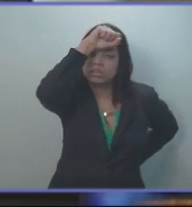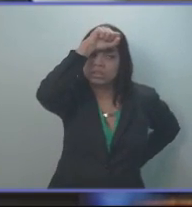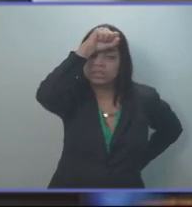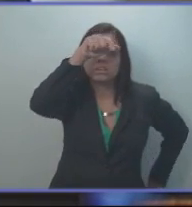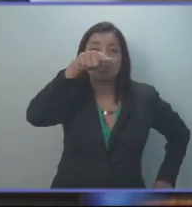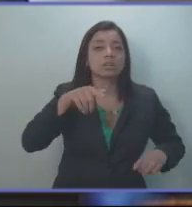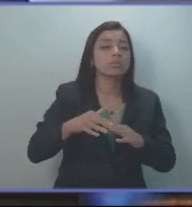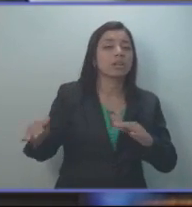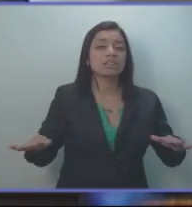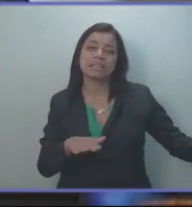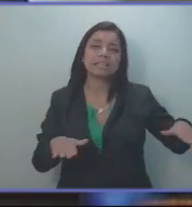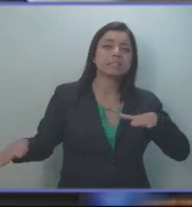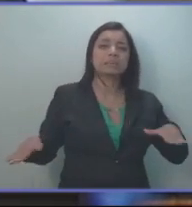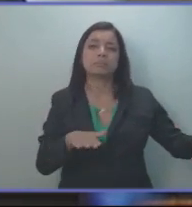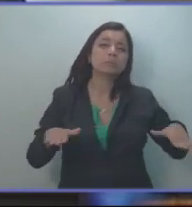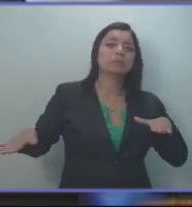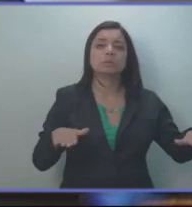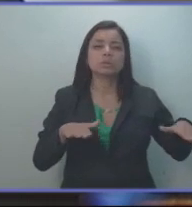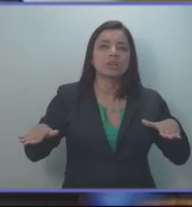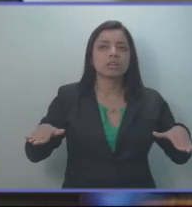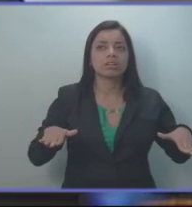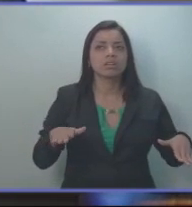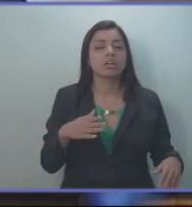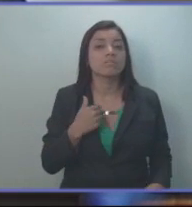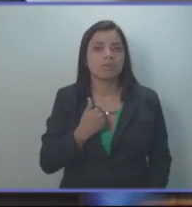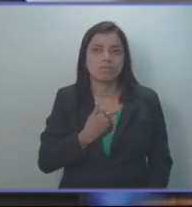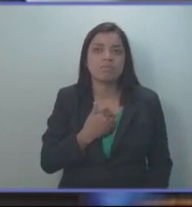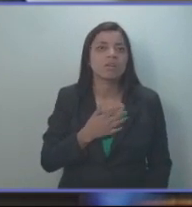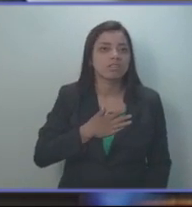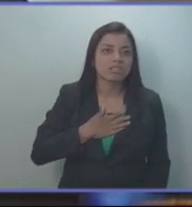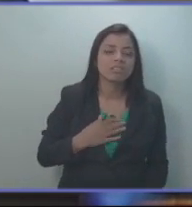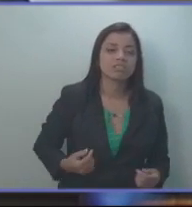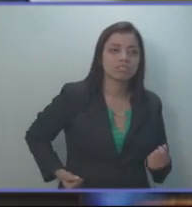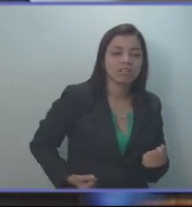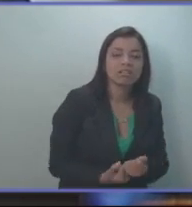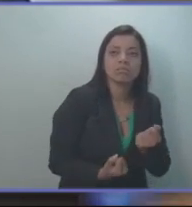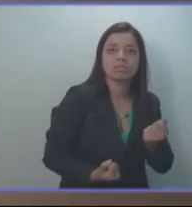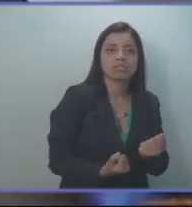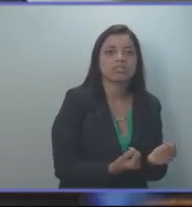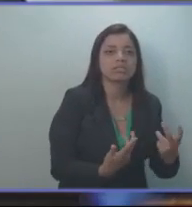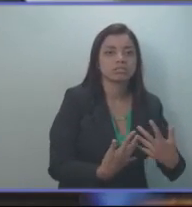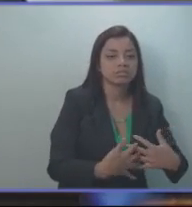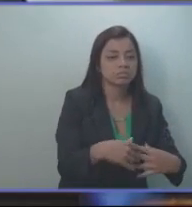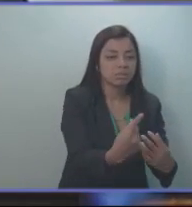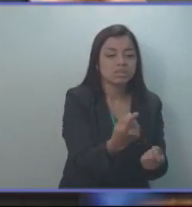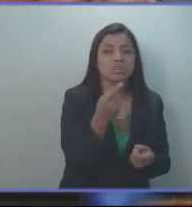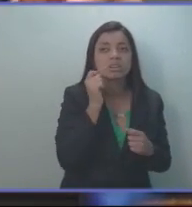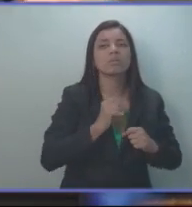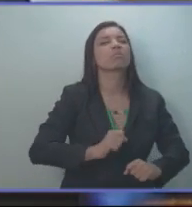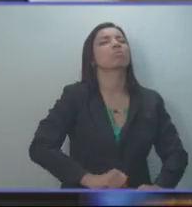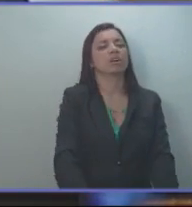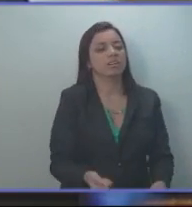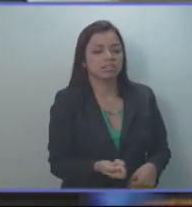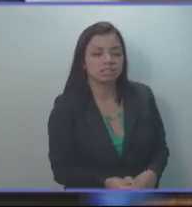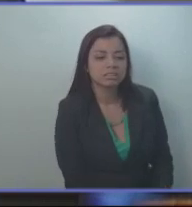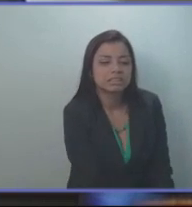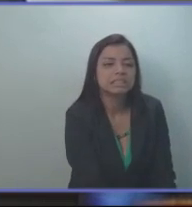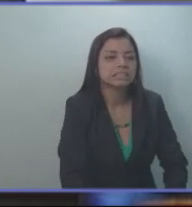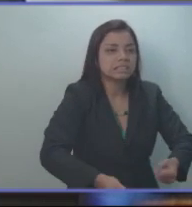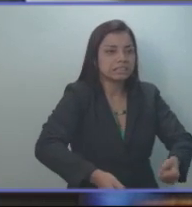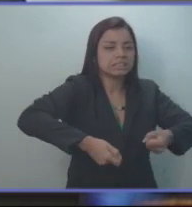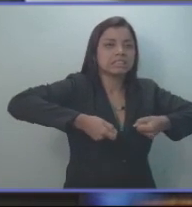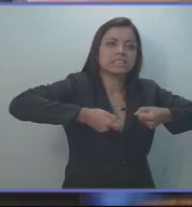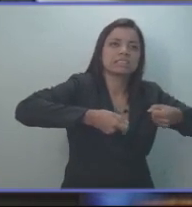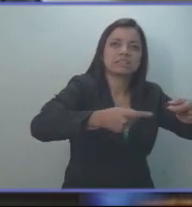el terremoto y a mí me tocó andar levantando muertos, personas heridas,